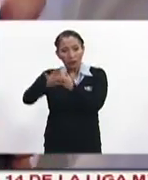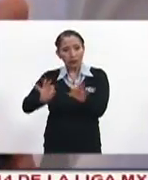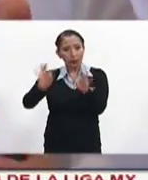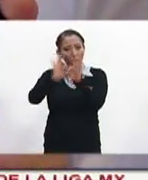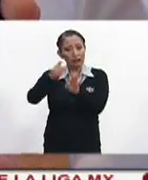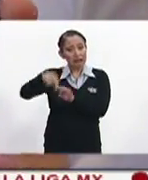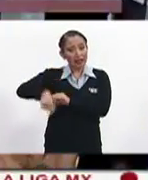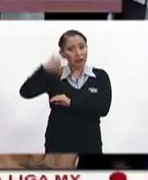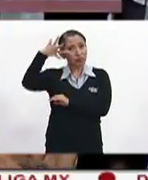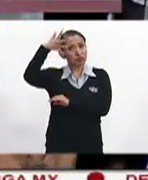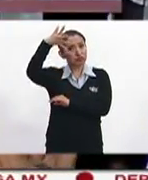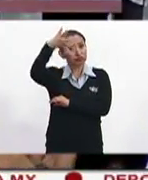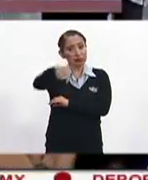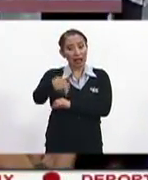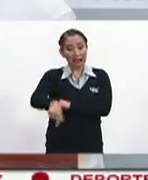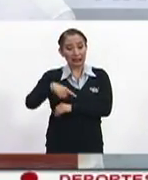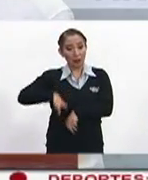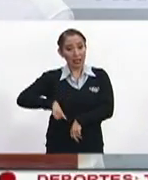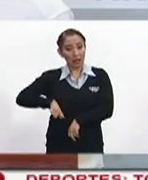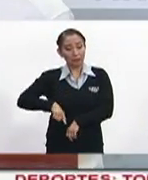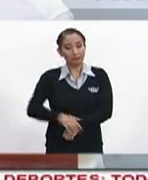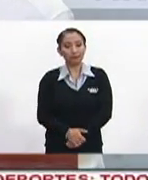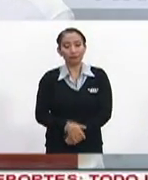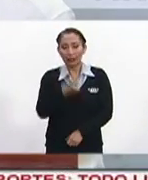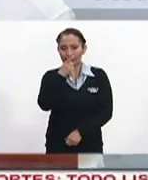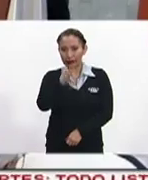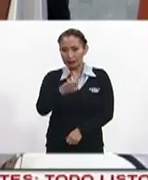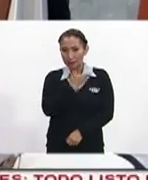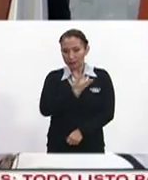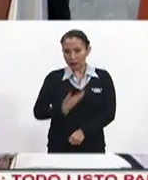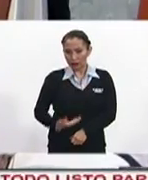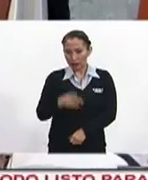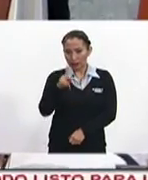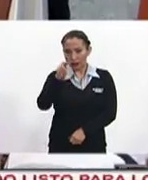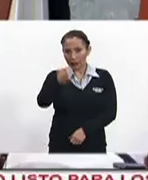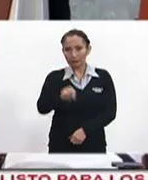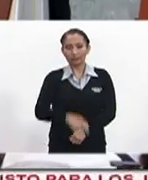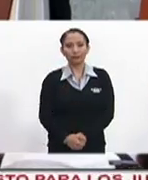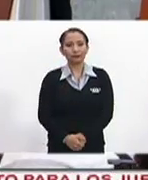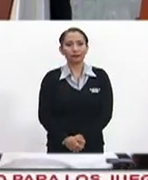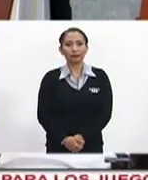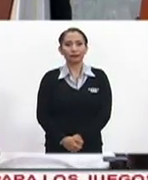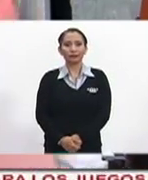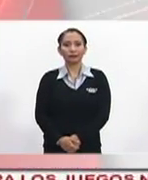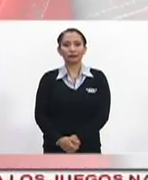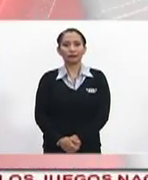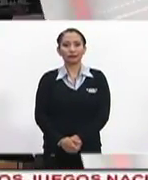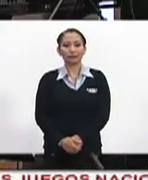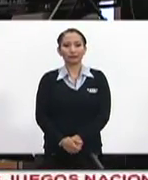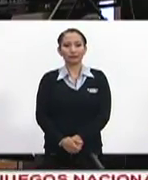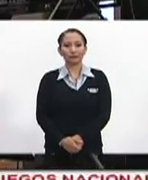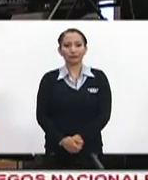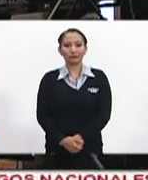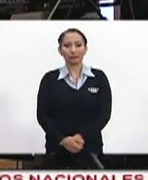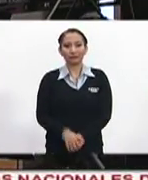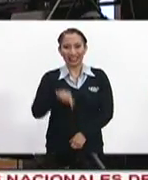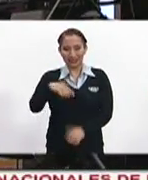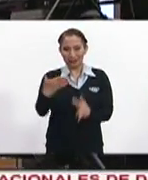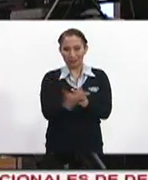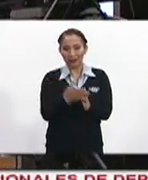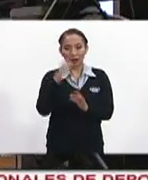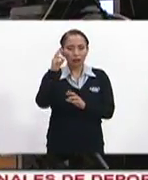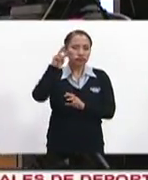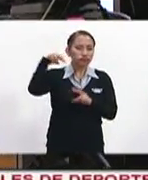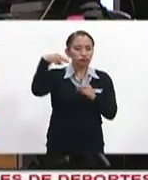más importantes y trascendentes de esta administración, afirmó el presidente Enrique Peña Nieto. En nuestra